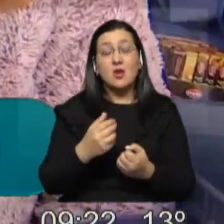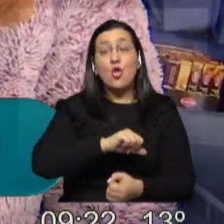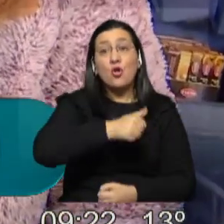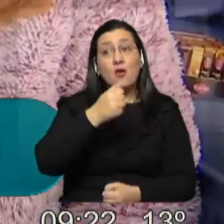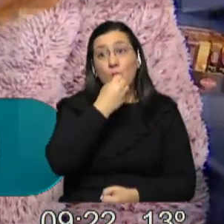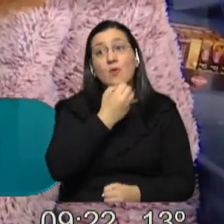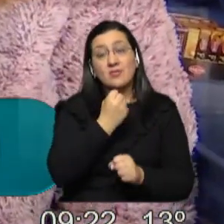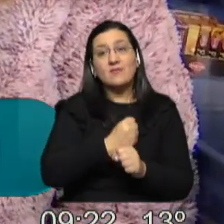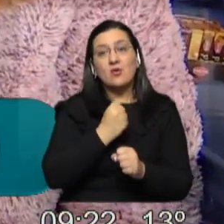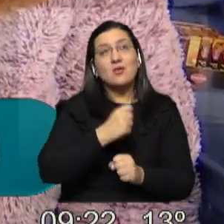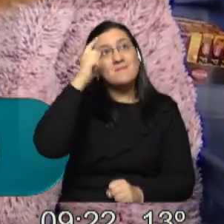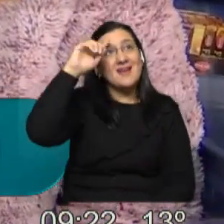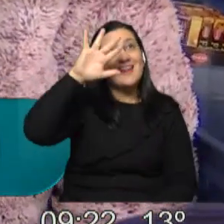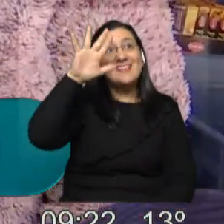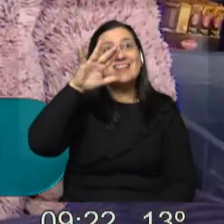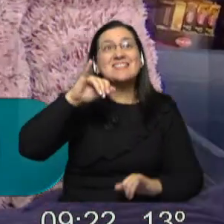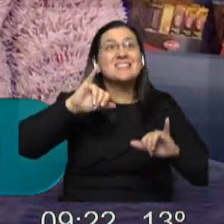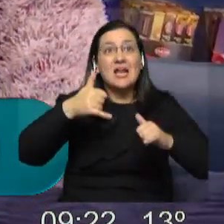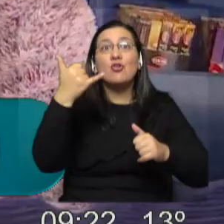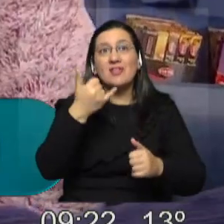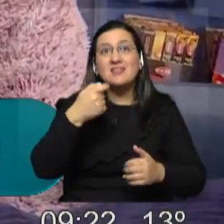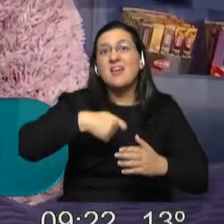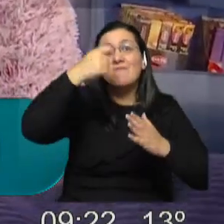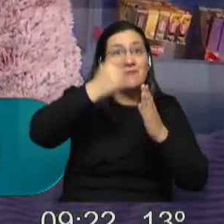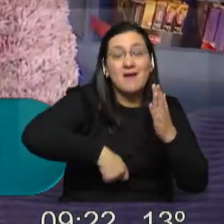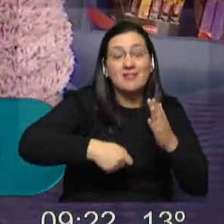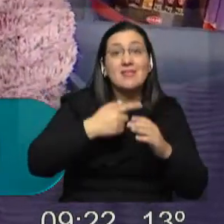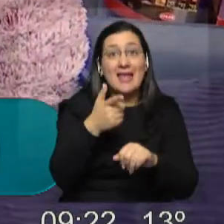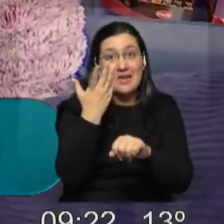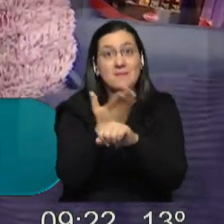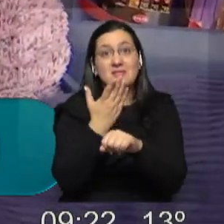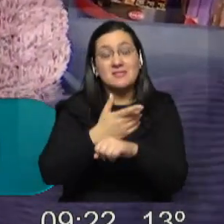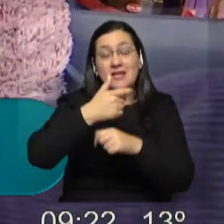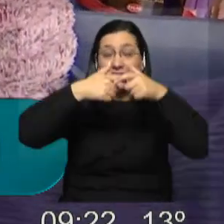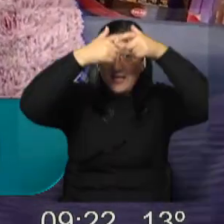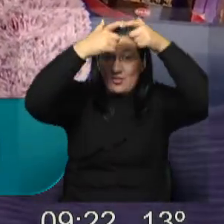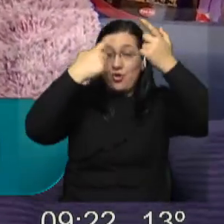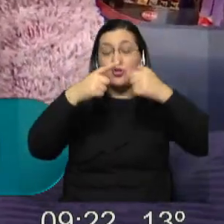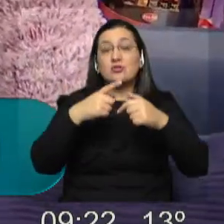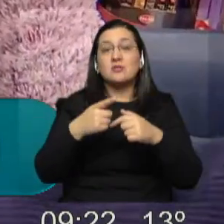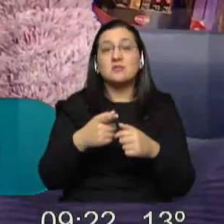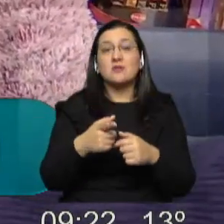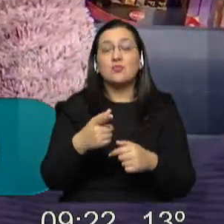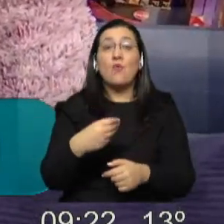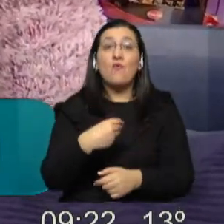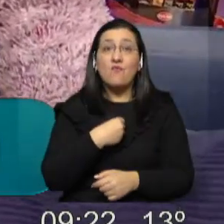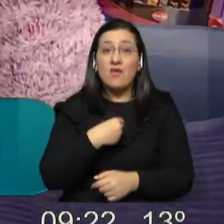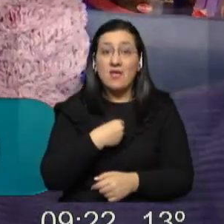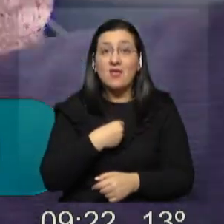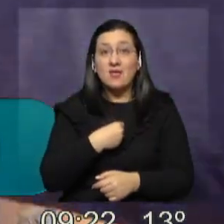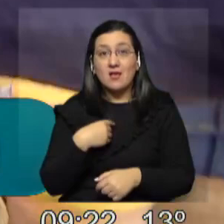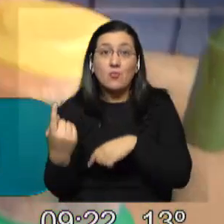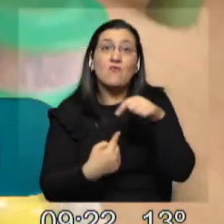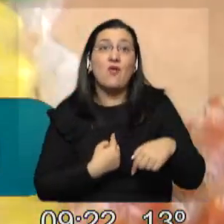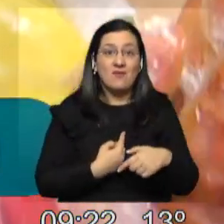trabajo como que ya lo tuvieras en la mano, como que ya estás firmando el contrato y ahí le pedís al santo. Entonces, santo lo que hace, tu fe hace como un efecto boomerang, ¿se